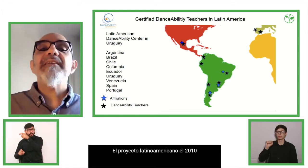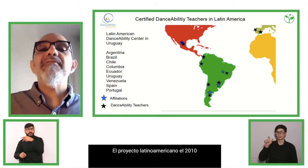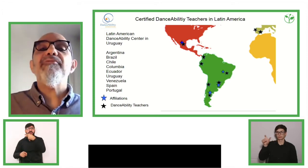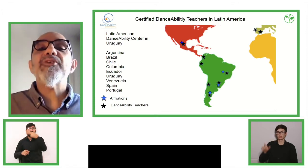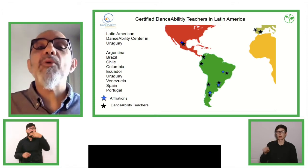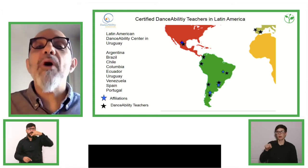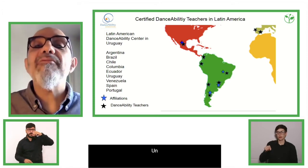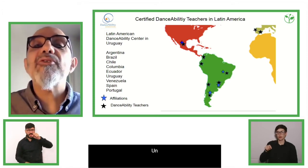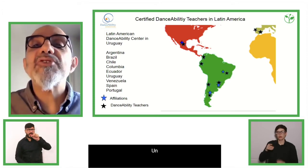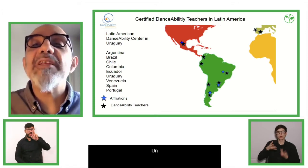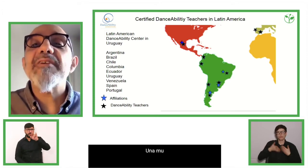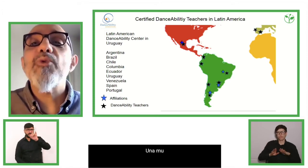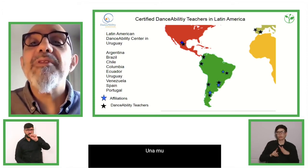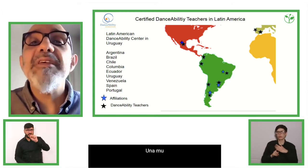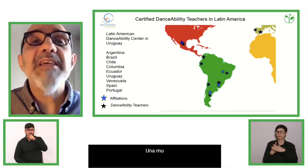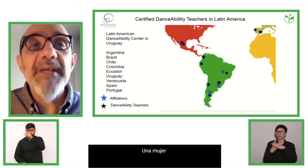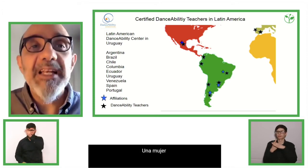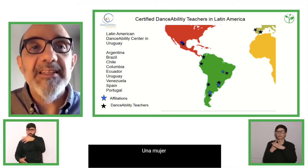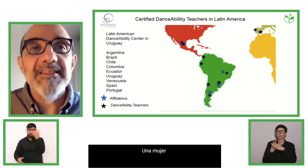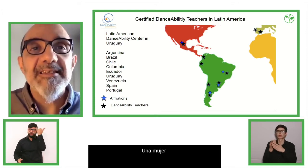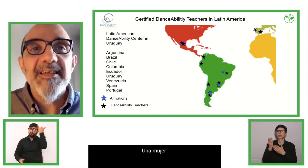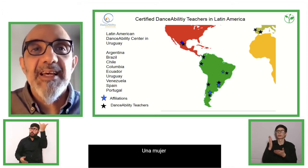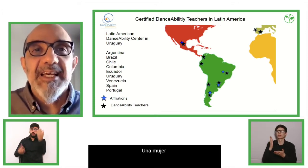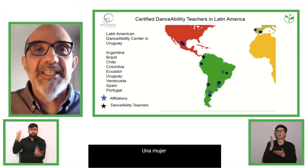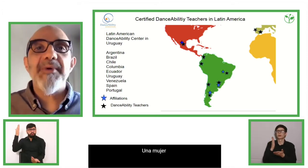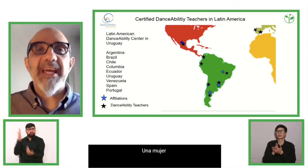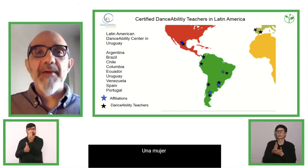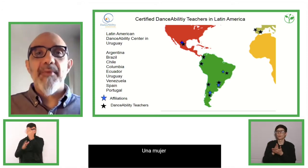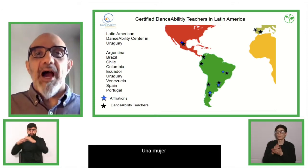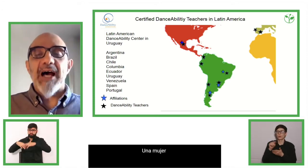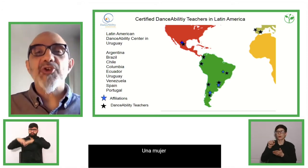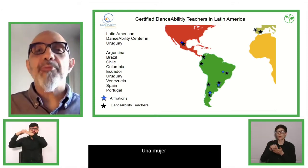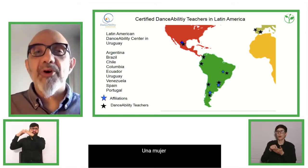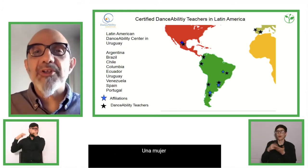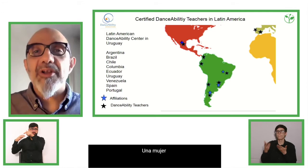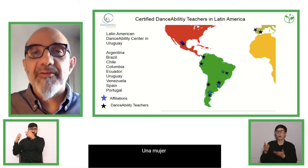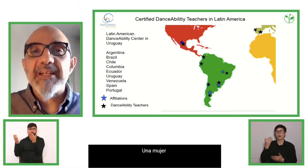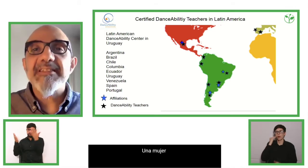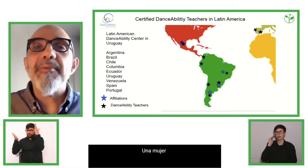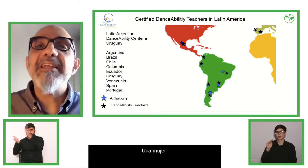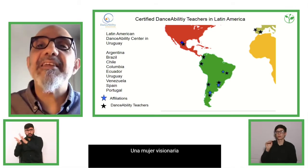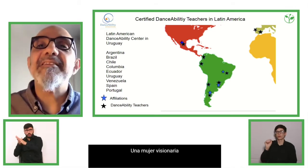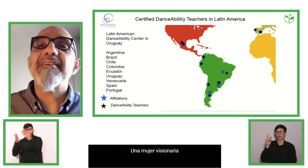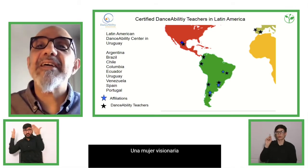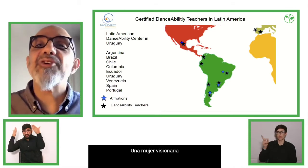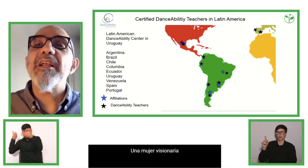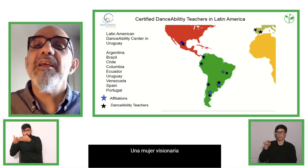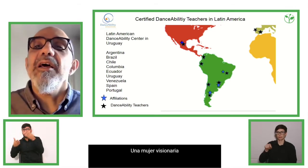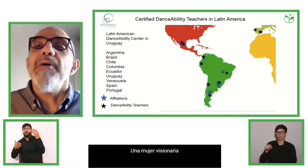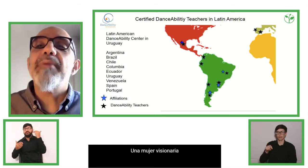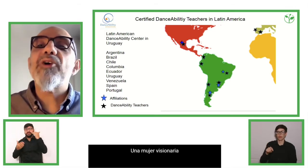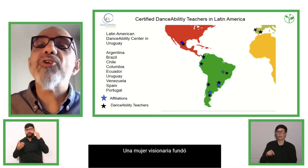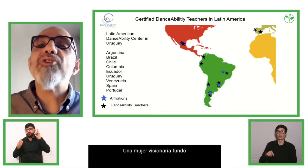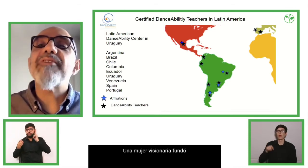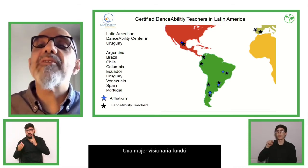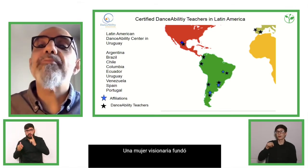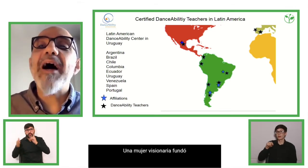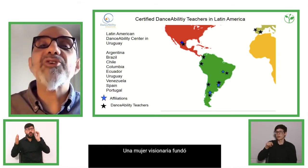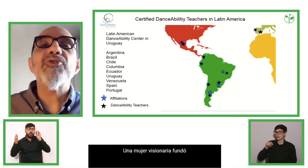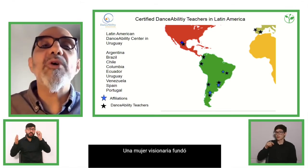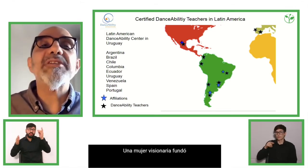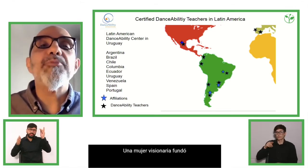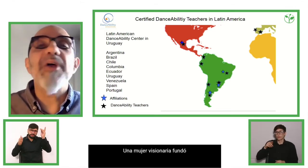la School Franklin Delano Roosevelt en 1941 para niños con discapacidades y se convirtió